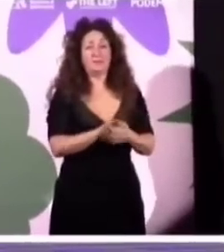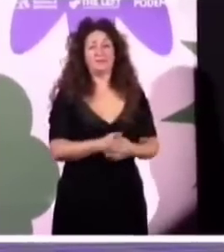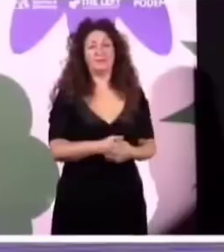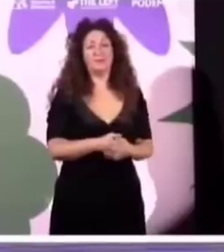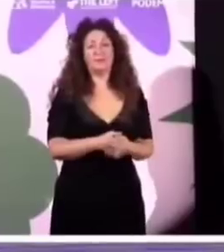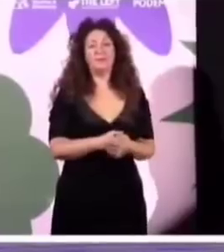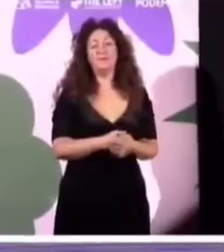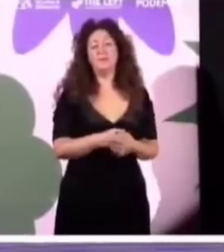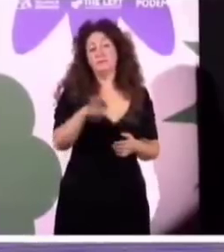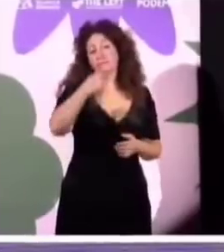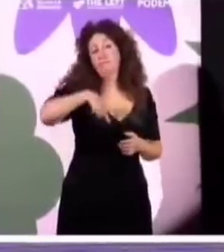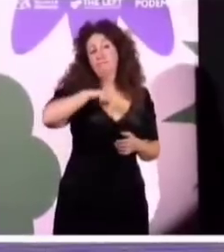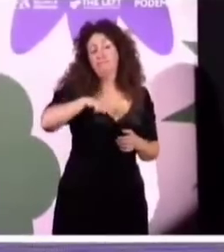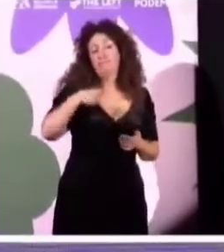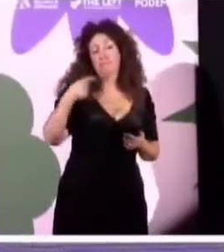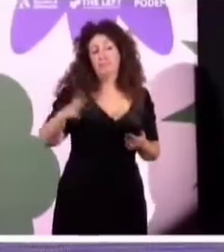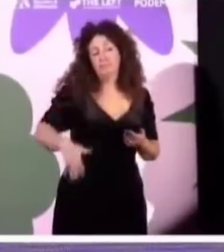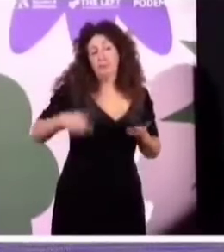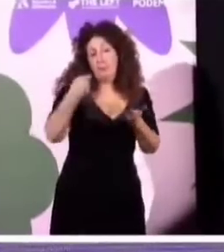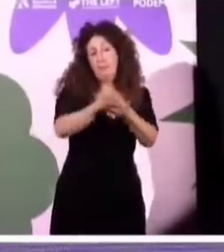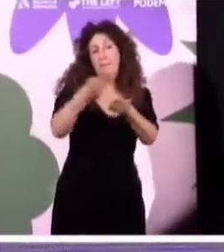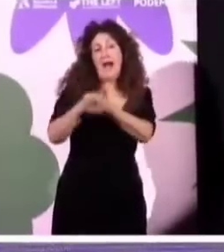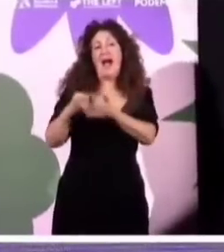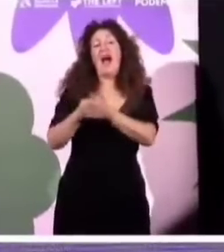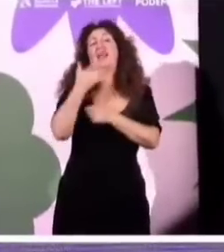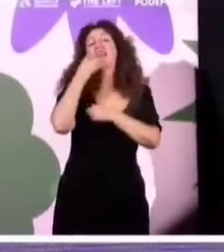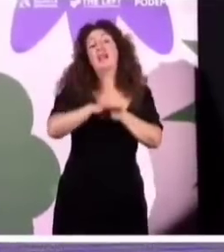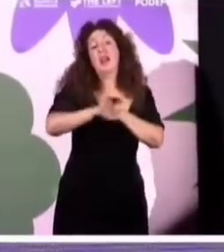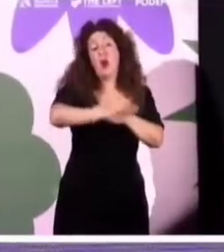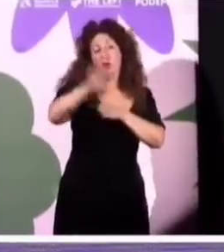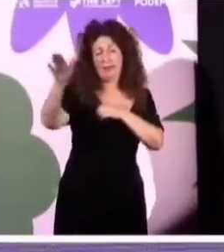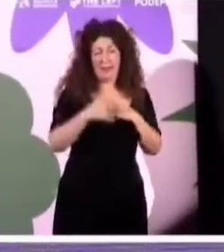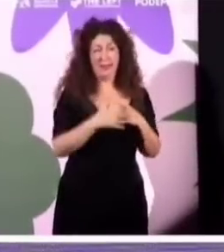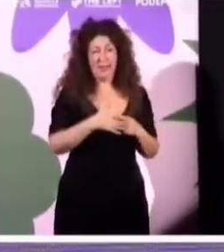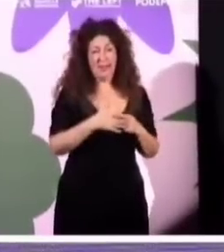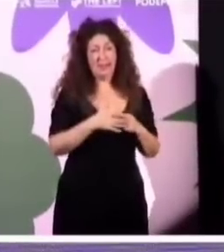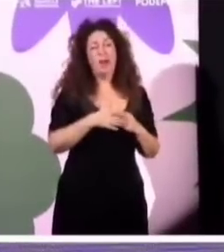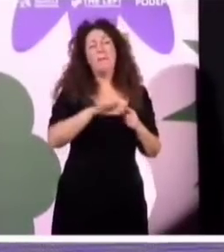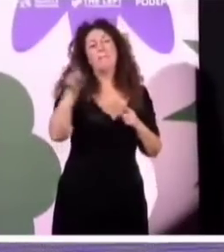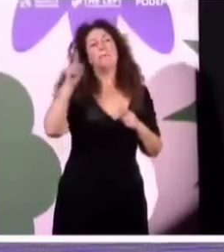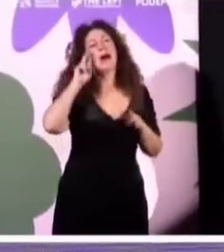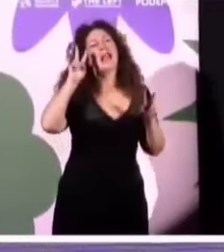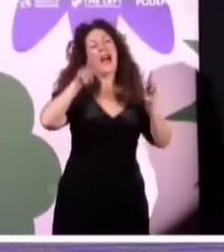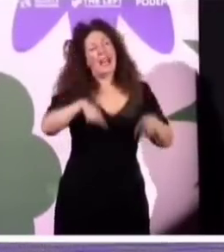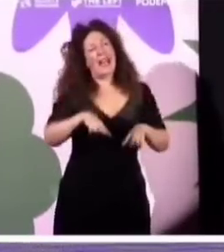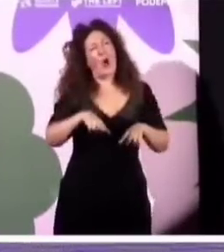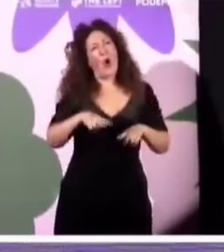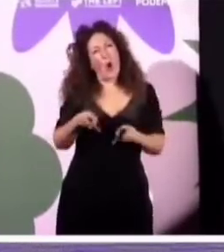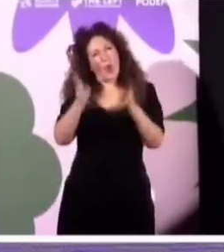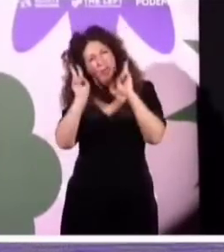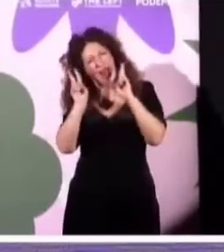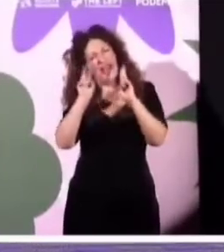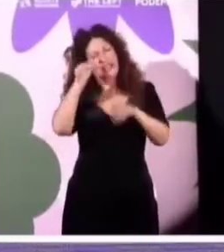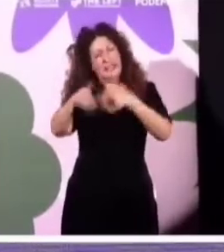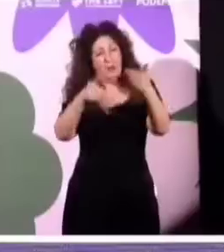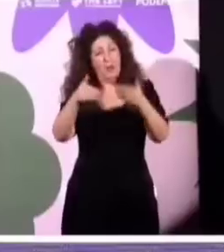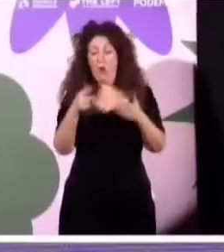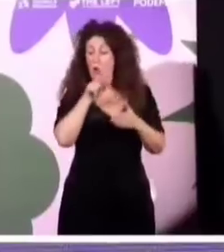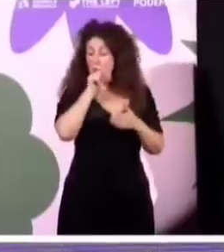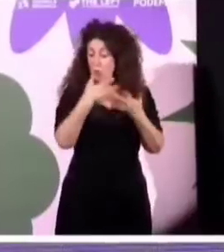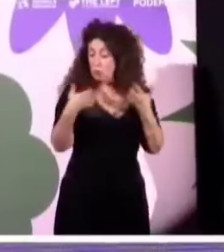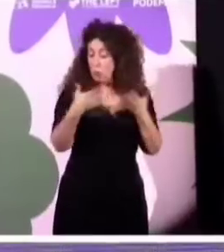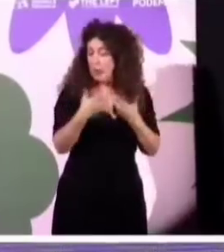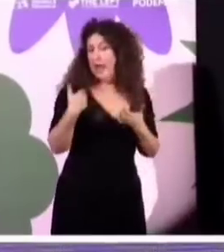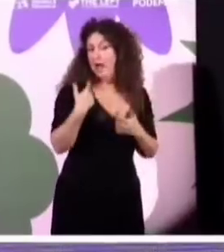que hacen pagar a los fascistas para reconocerles democráticamente. Un tuit de hace pocos